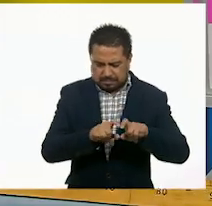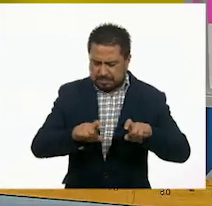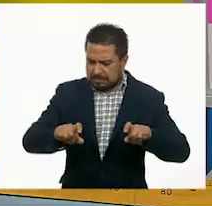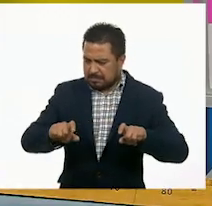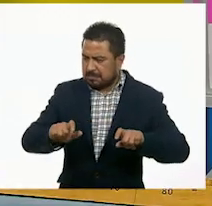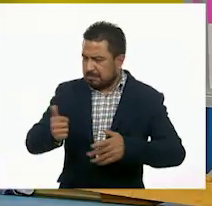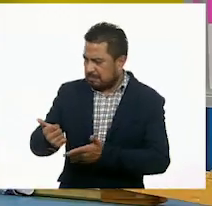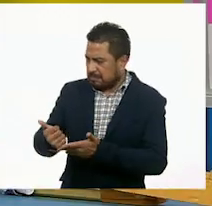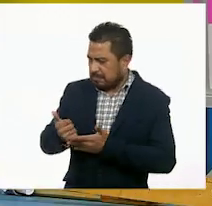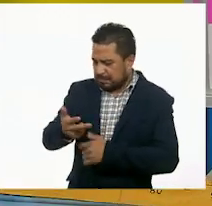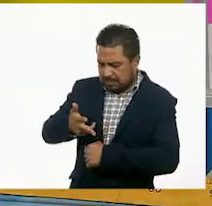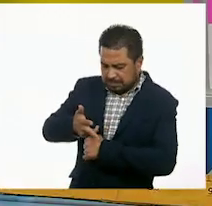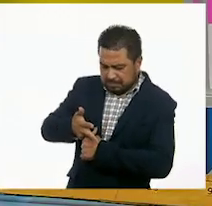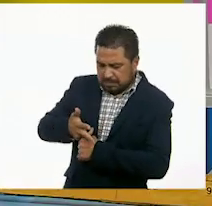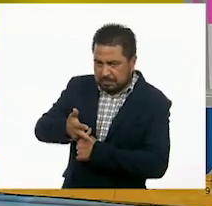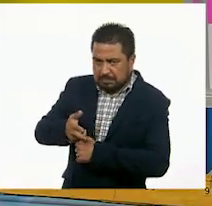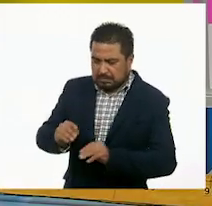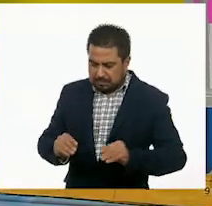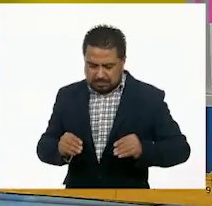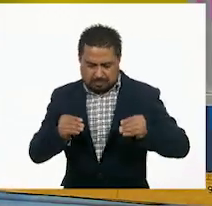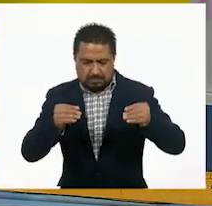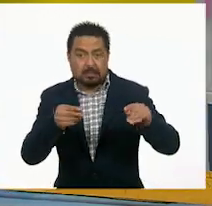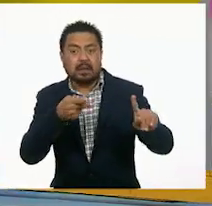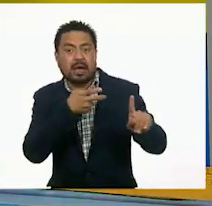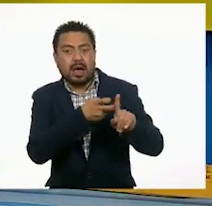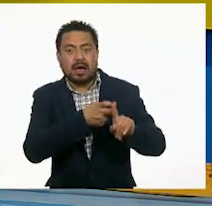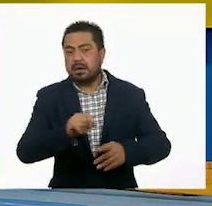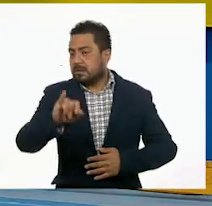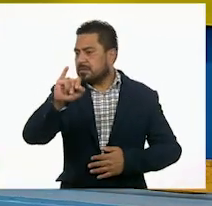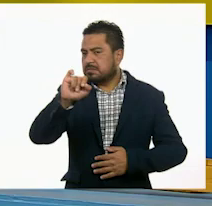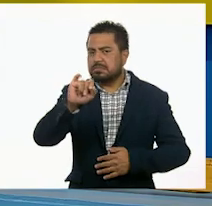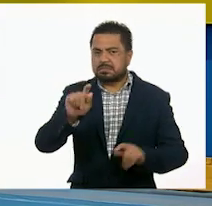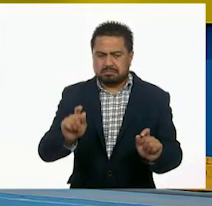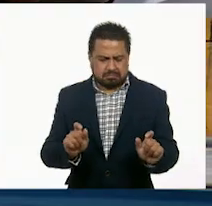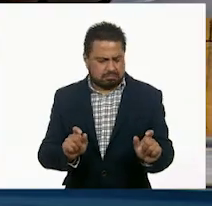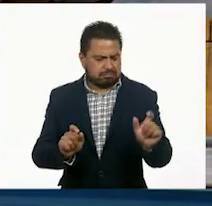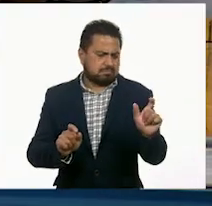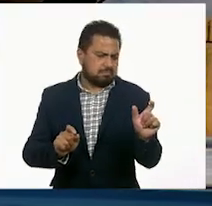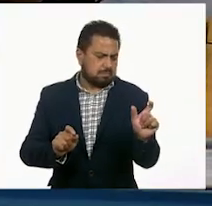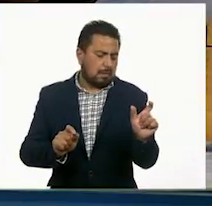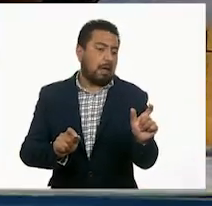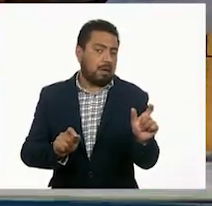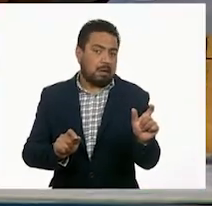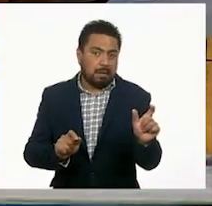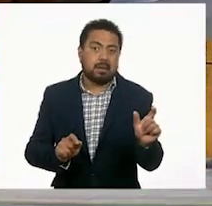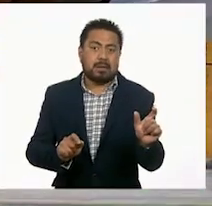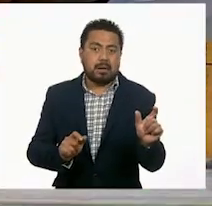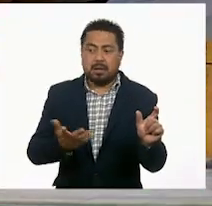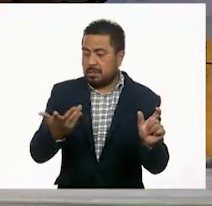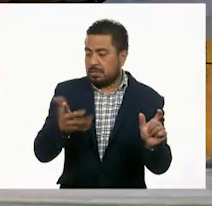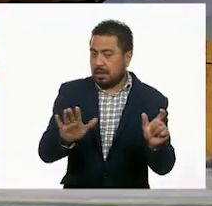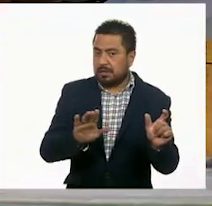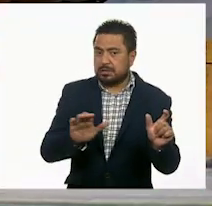Claro, maestro. Lo voy a poner aquí arribita. Y efectivamente, 10 centímetros.